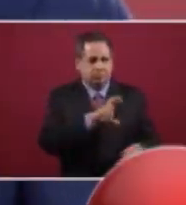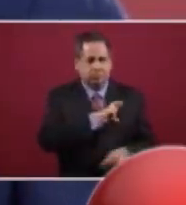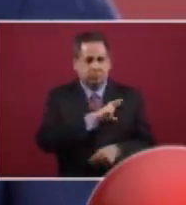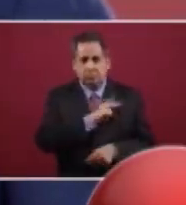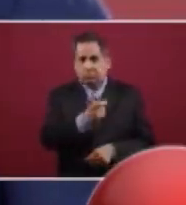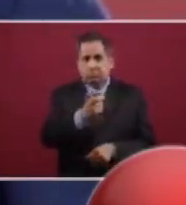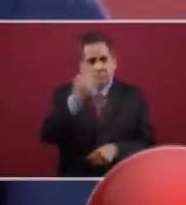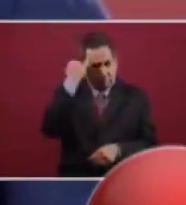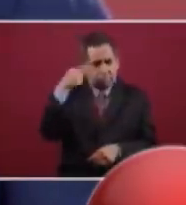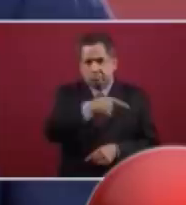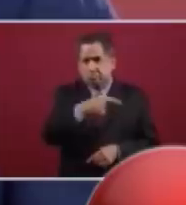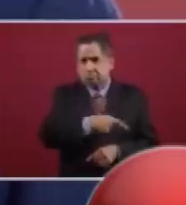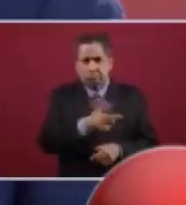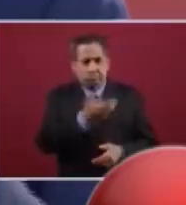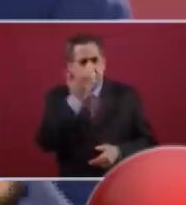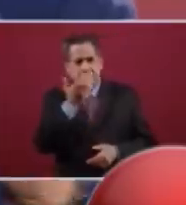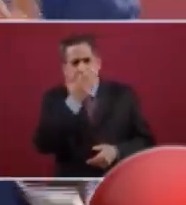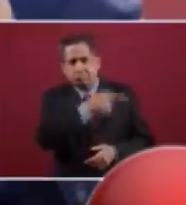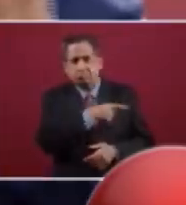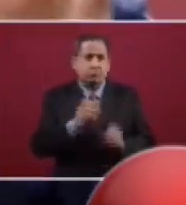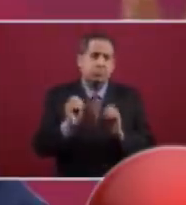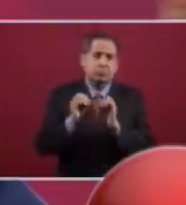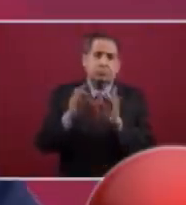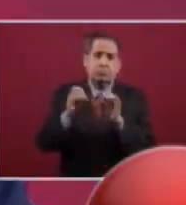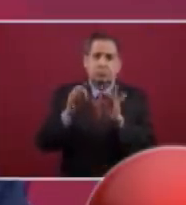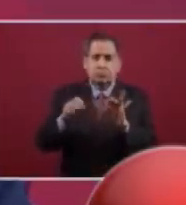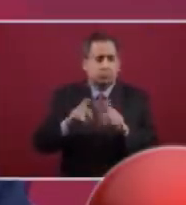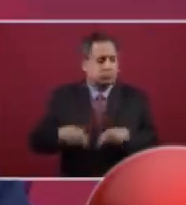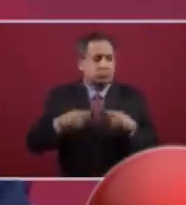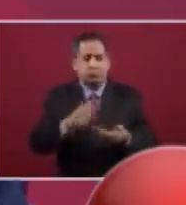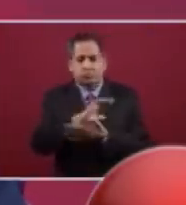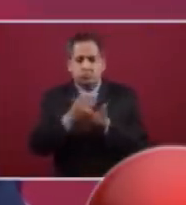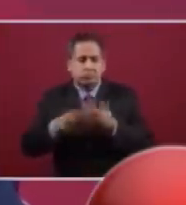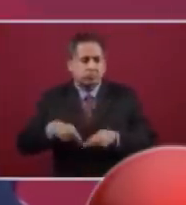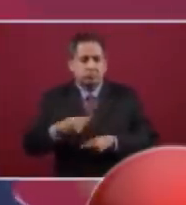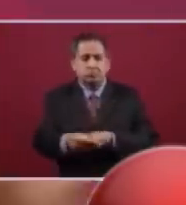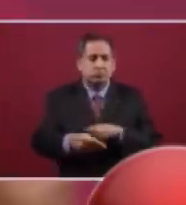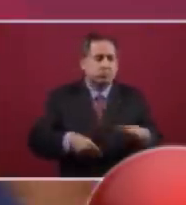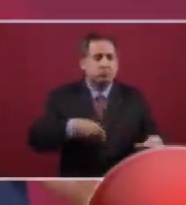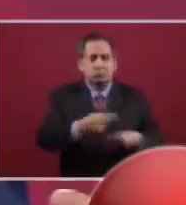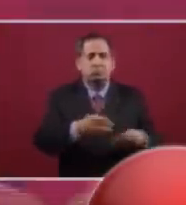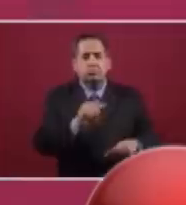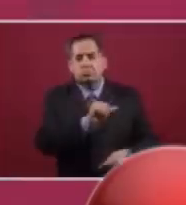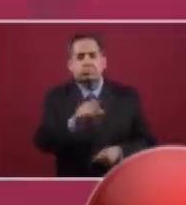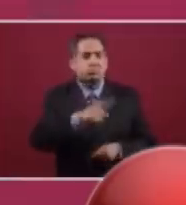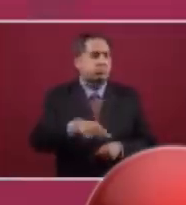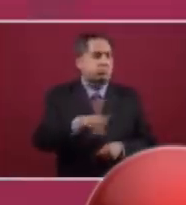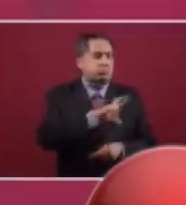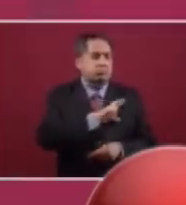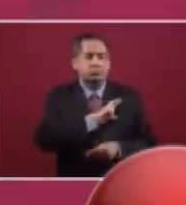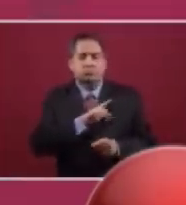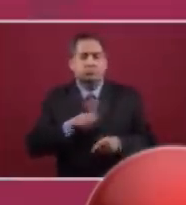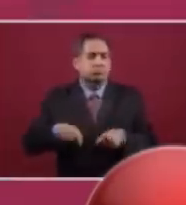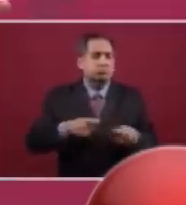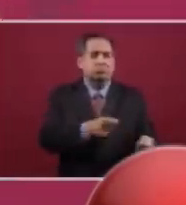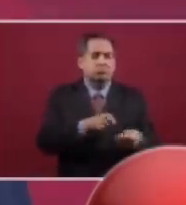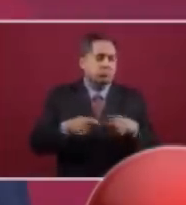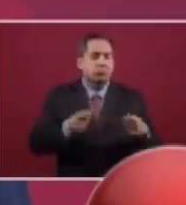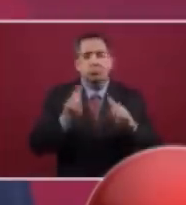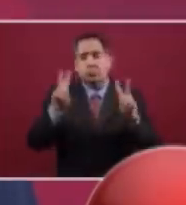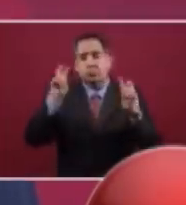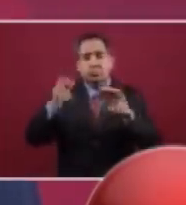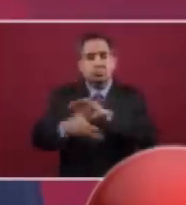dedicaban. Eran oficinas de contratación o para la entrega de